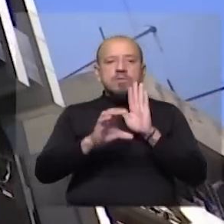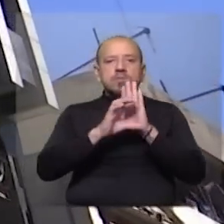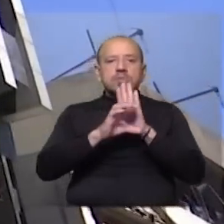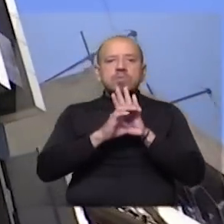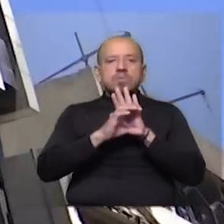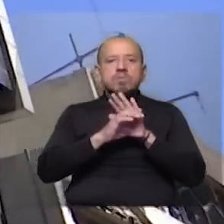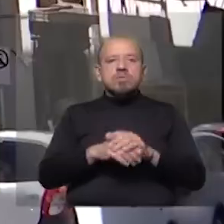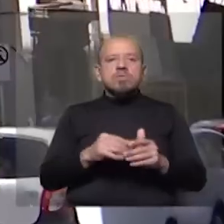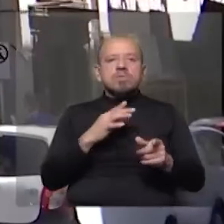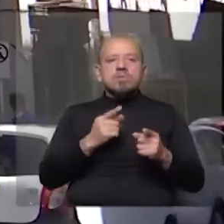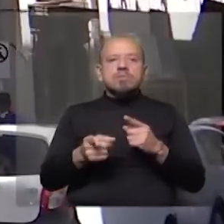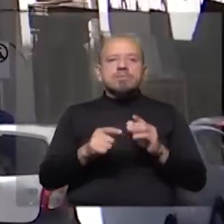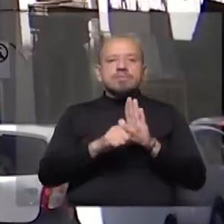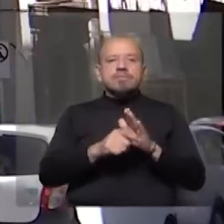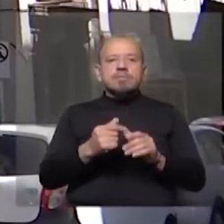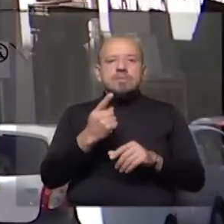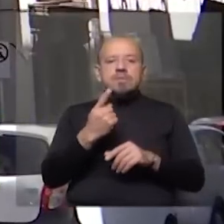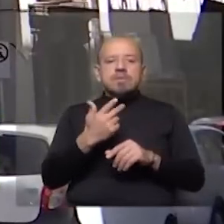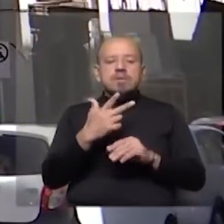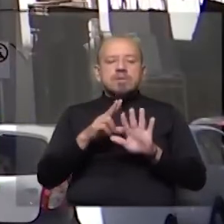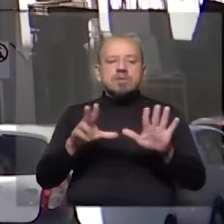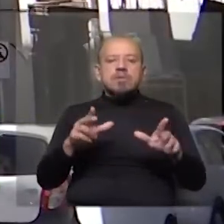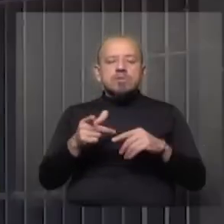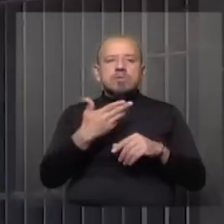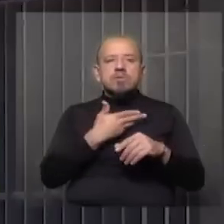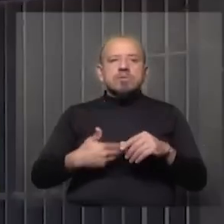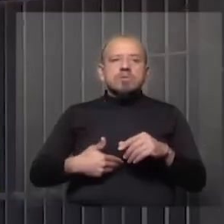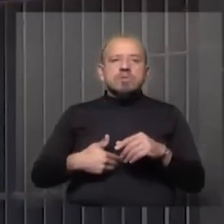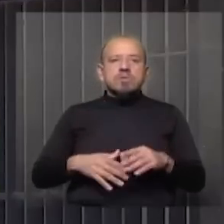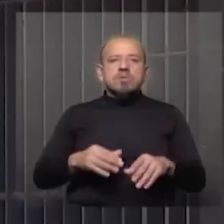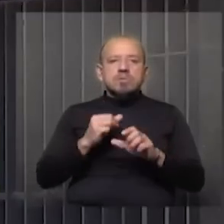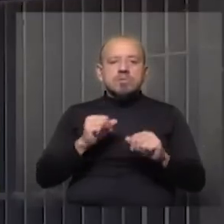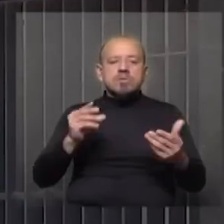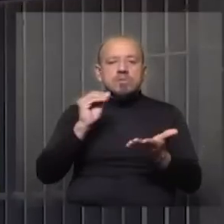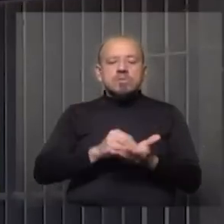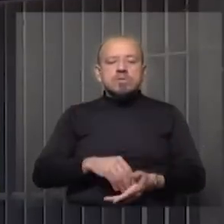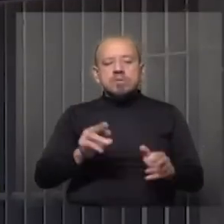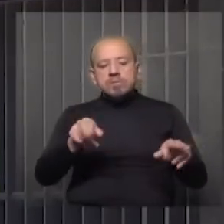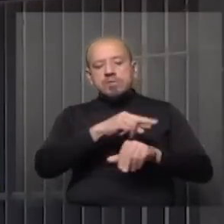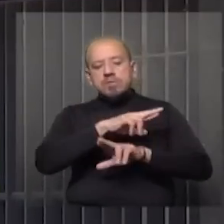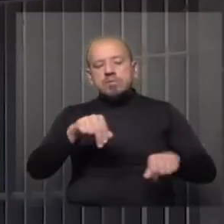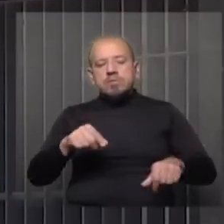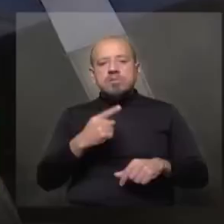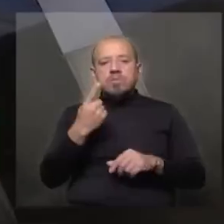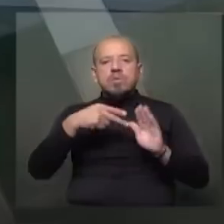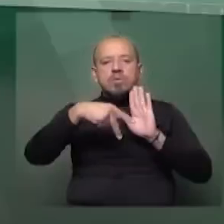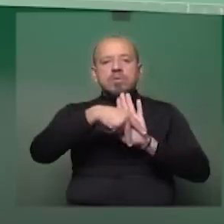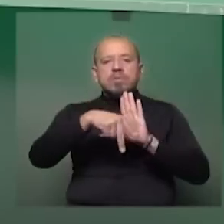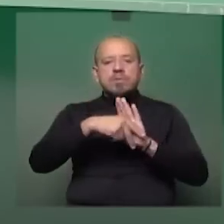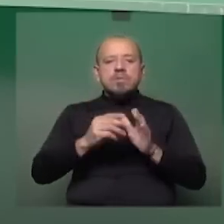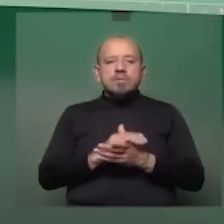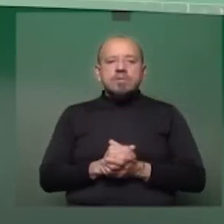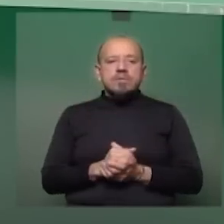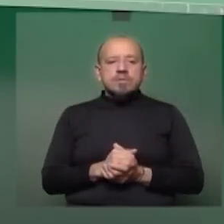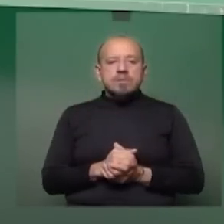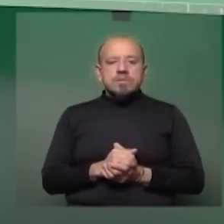República otorga a través del artículo 138 al presidente la potestad de aplicar un veto parcial de una norma